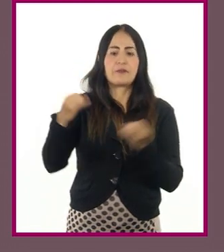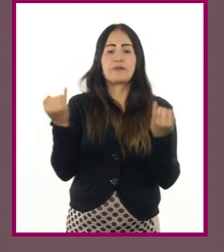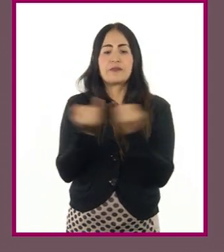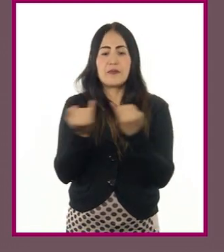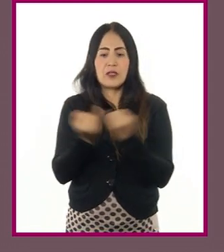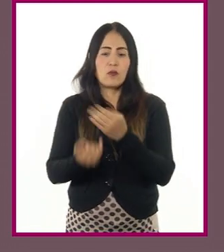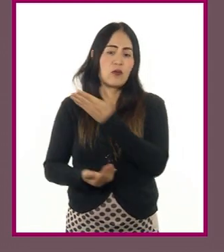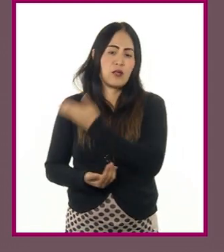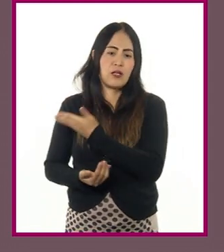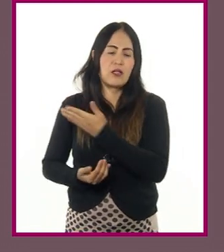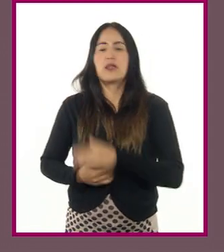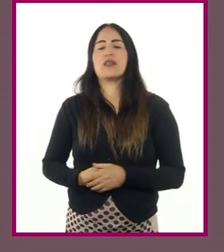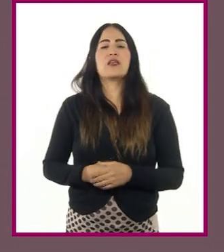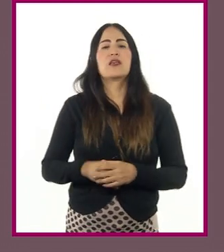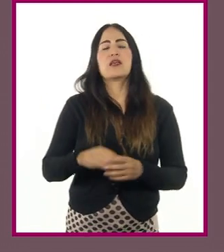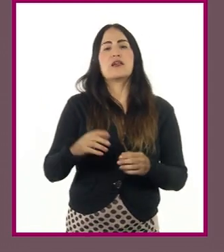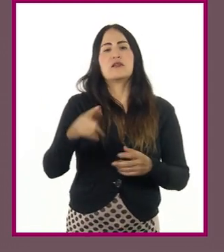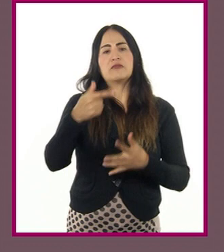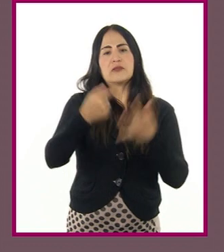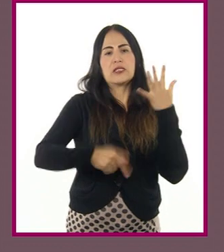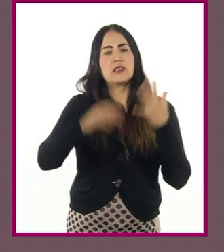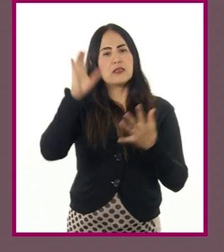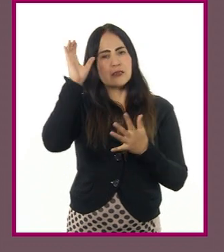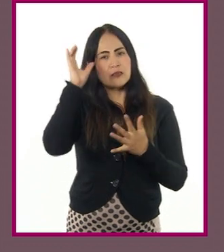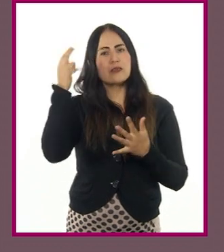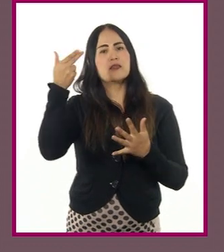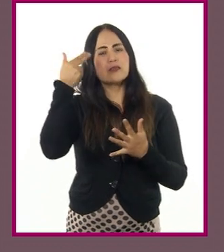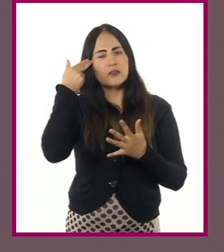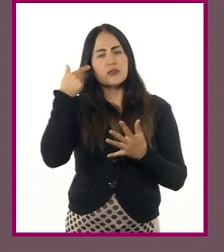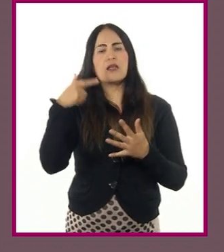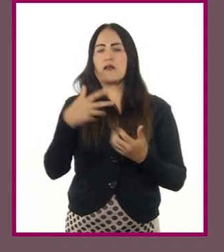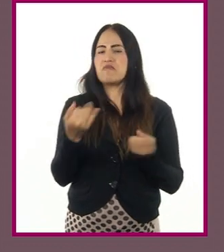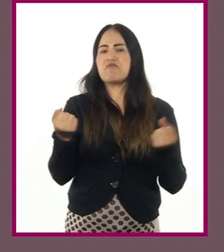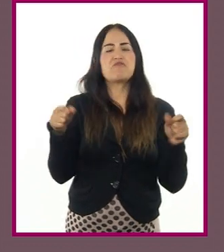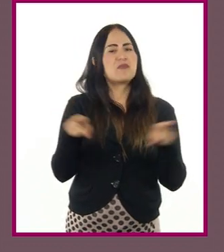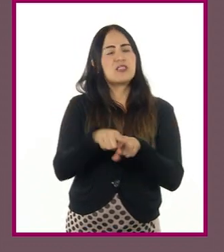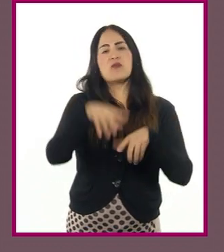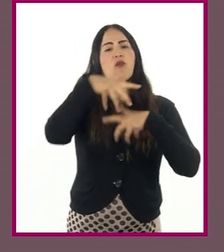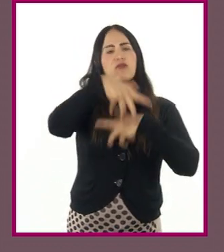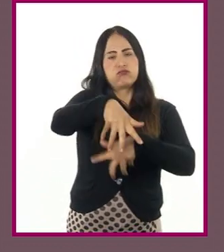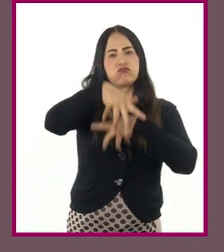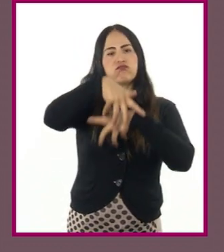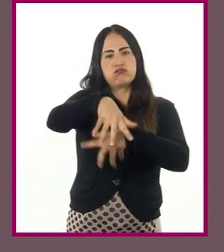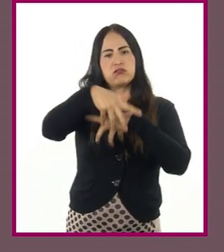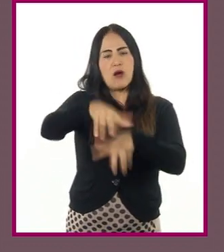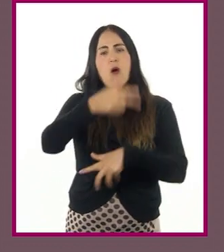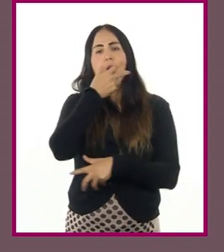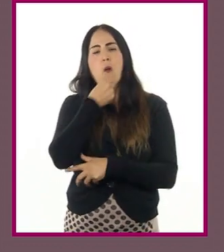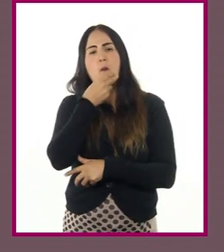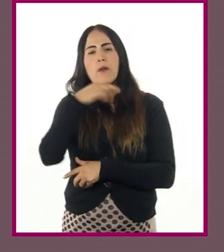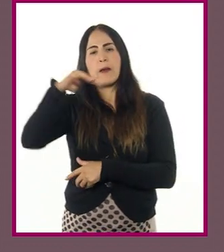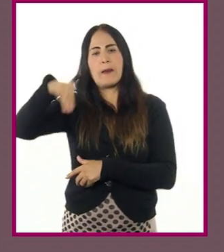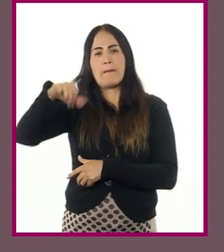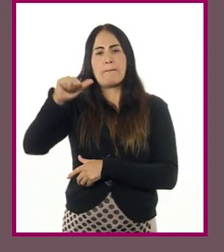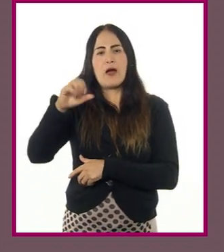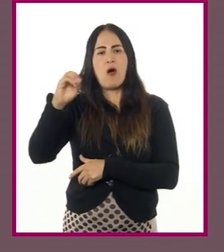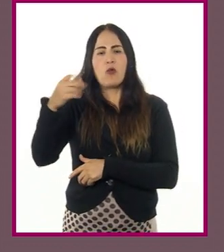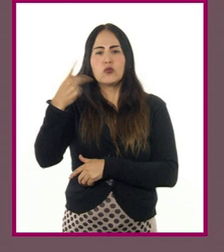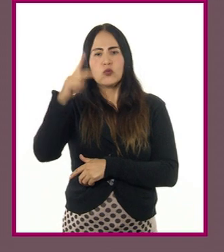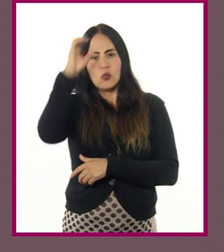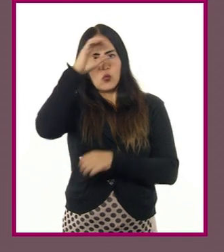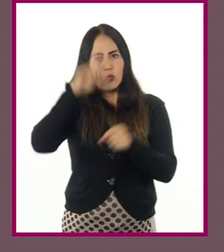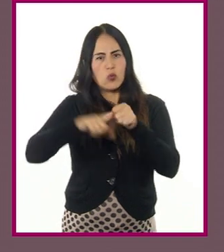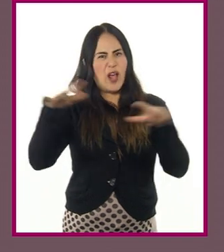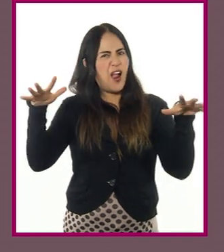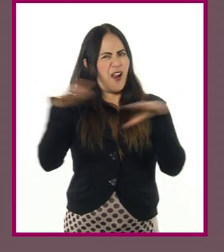a la República Checa. En China hubo manifestaciones ante el autoritarismo de Mao y su revolución cultural, y